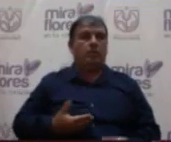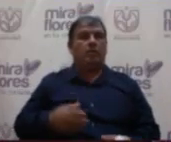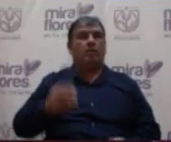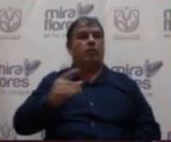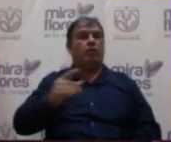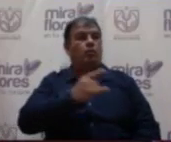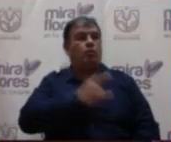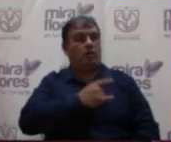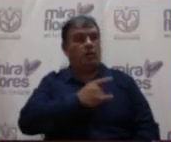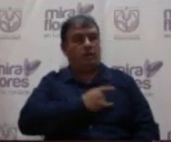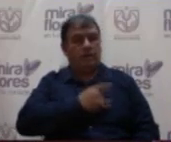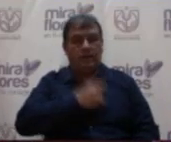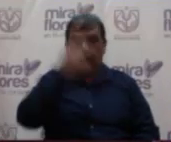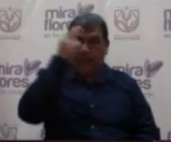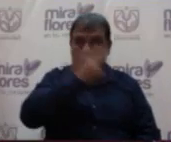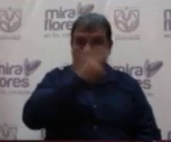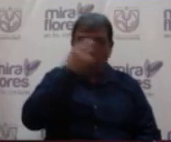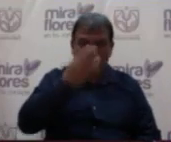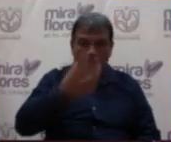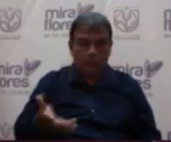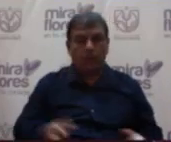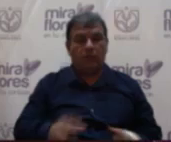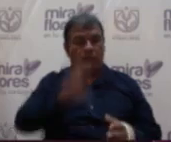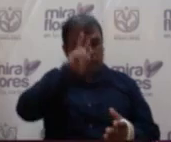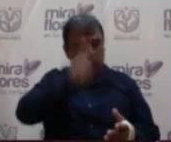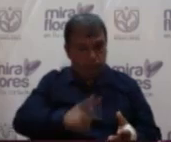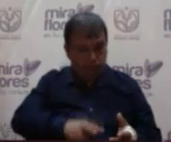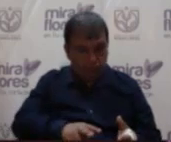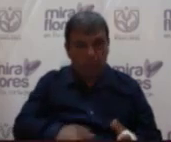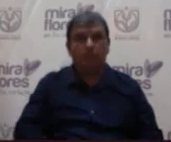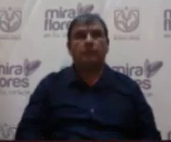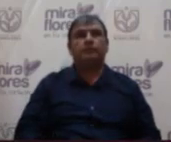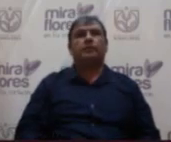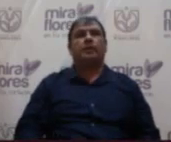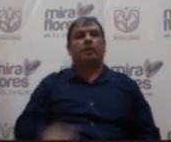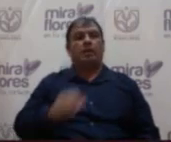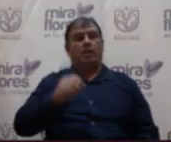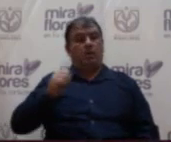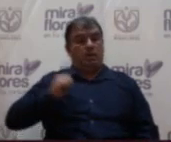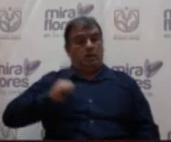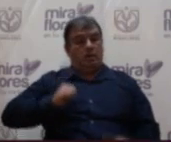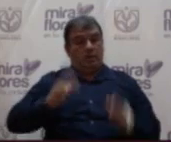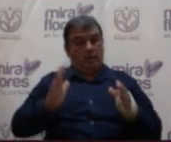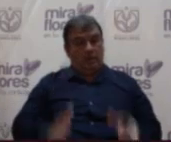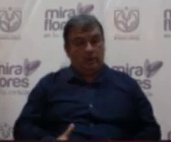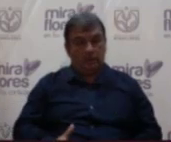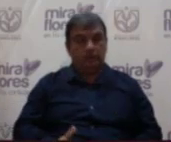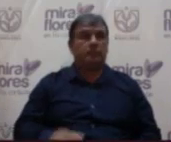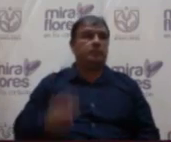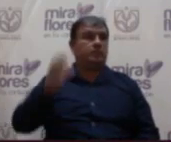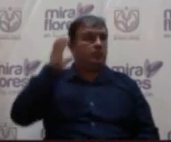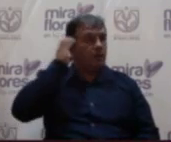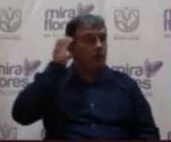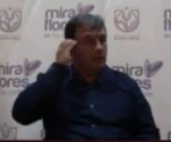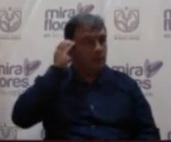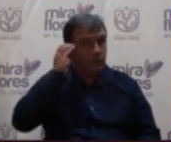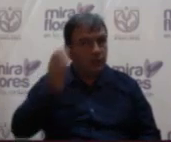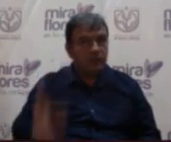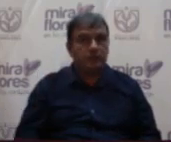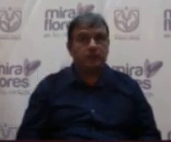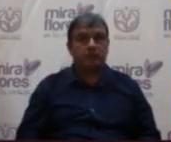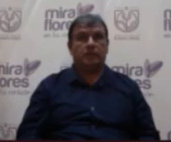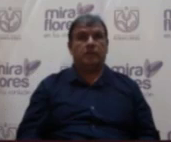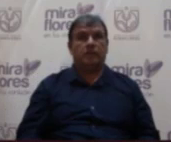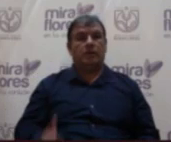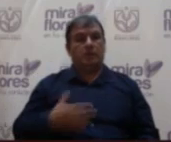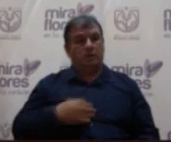Pontificia Universidad Católica, la misma que voy a dar lectura. Señor Jorge Muñoz Wells, alcalde de la Municipalidad de